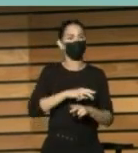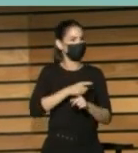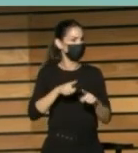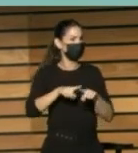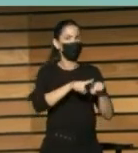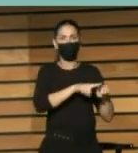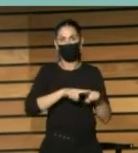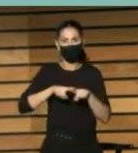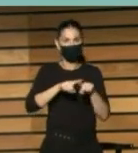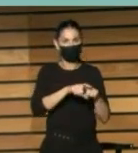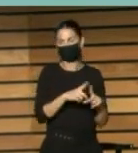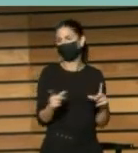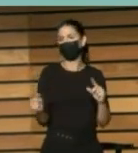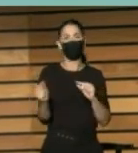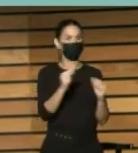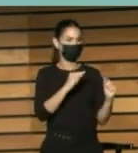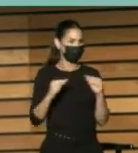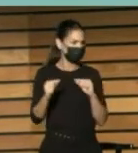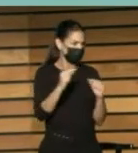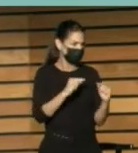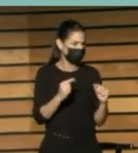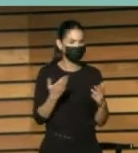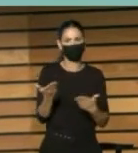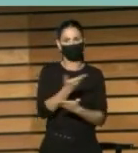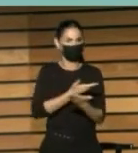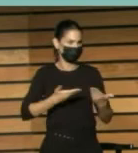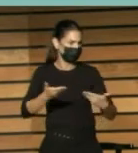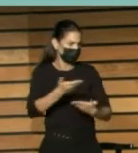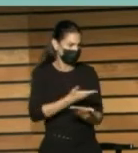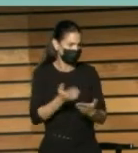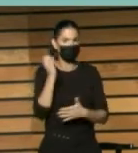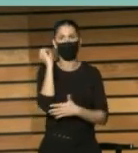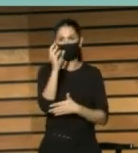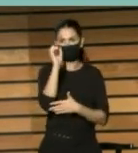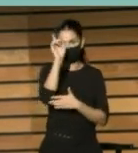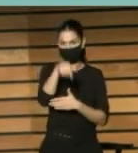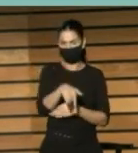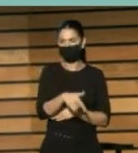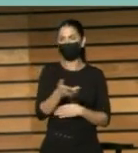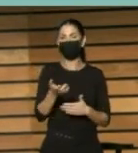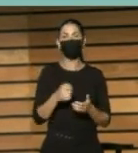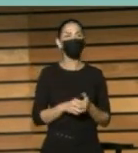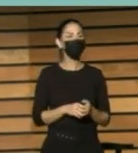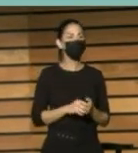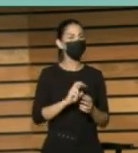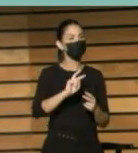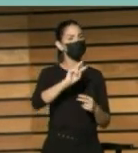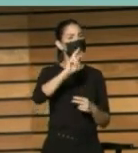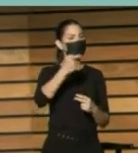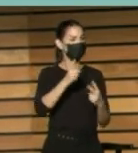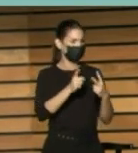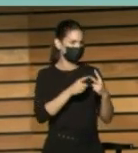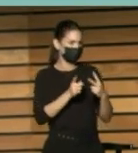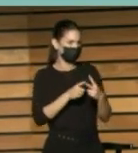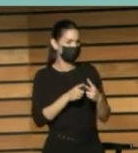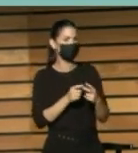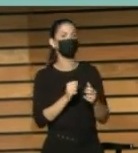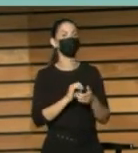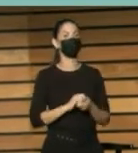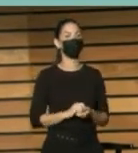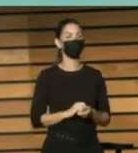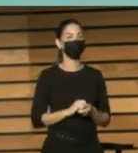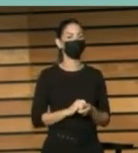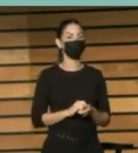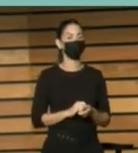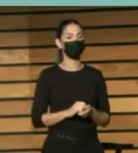vosotros charlas, ideas, reflexiones y ponencias. En segundo lugar, yo creo que